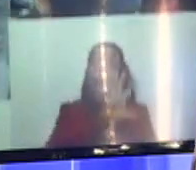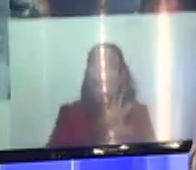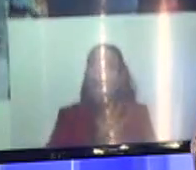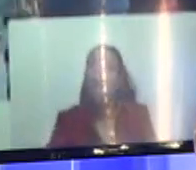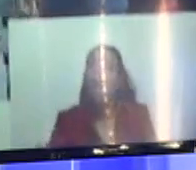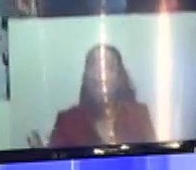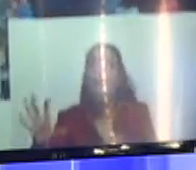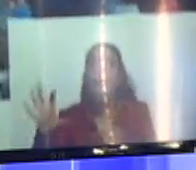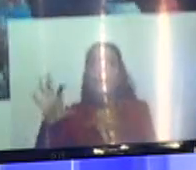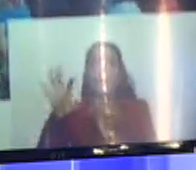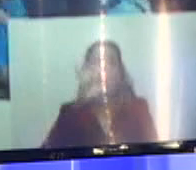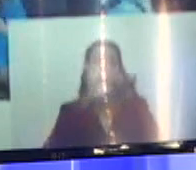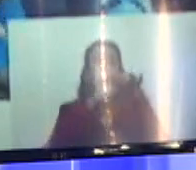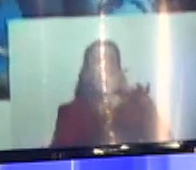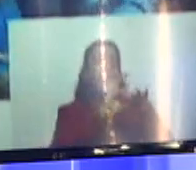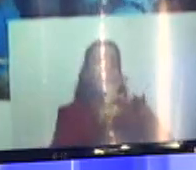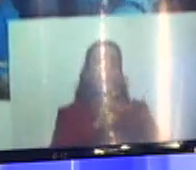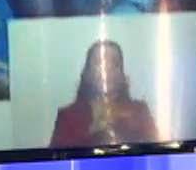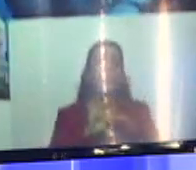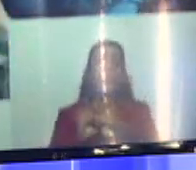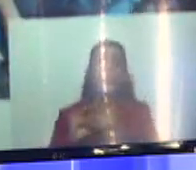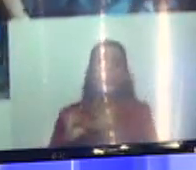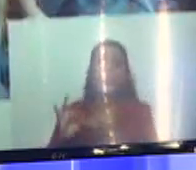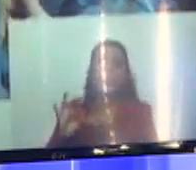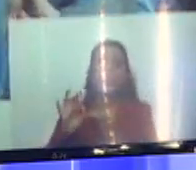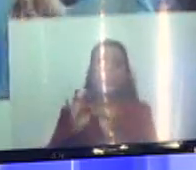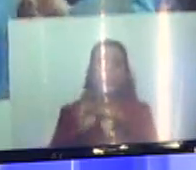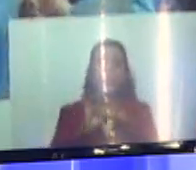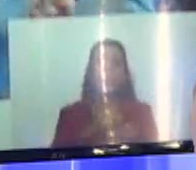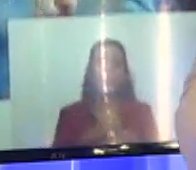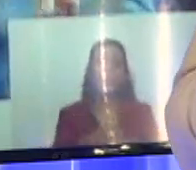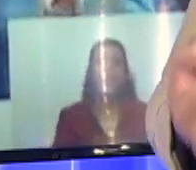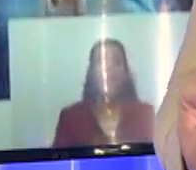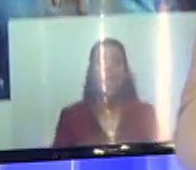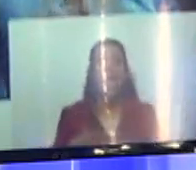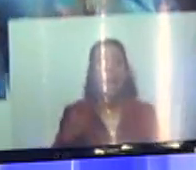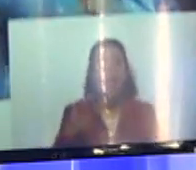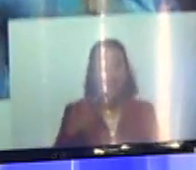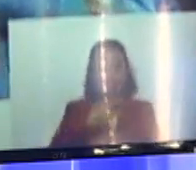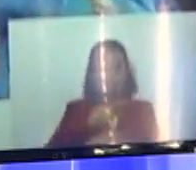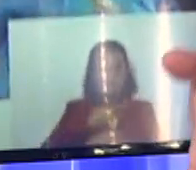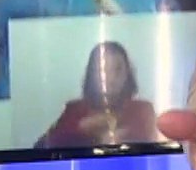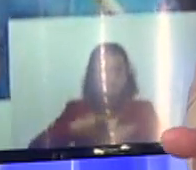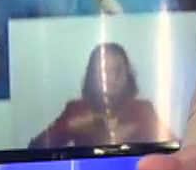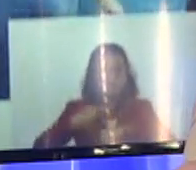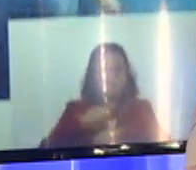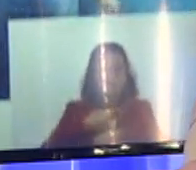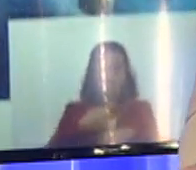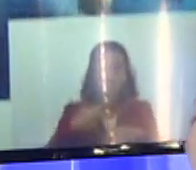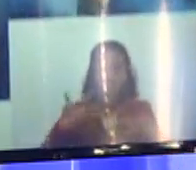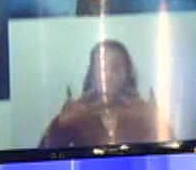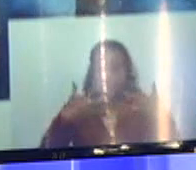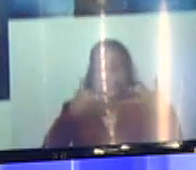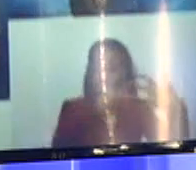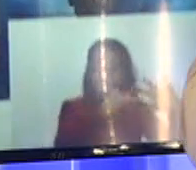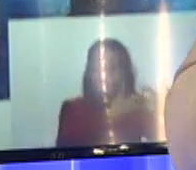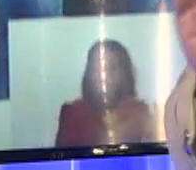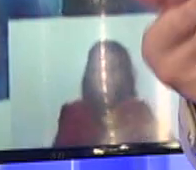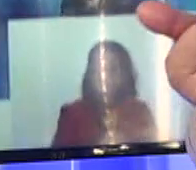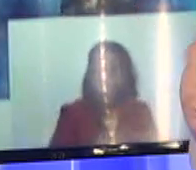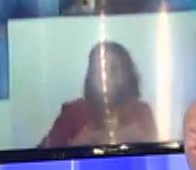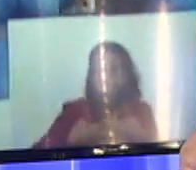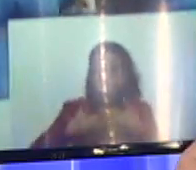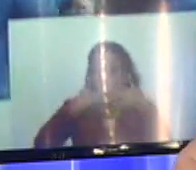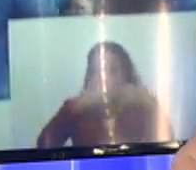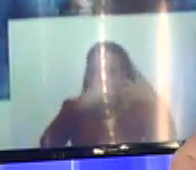caletre, usted no la memorizaba, sino que la aprendía repetida y la decía tal cual, con temor, con preocupación además, porque usted no sabía lo que